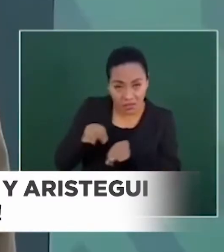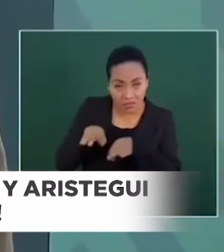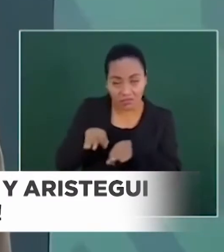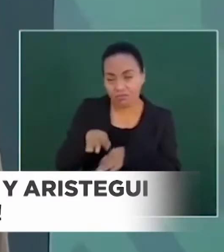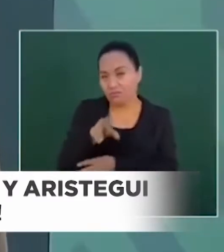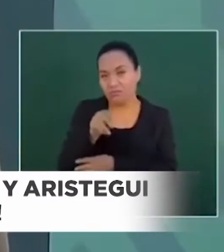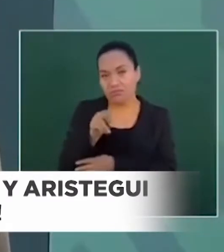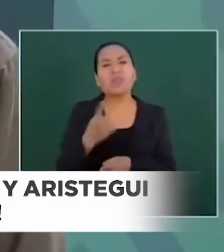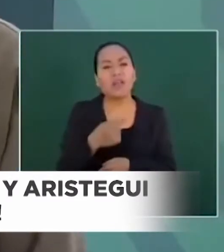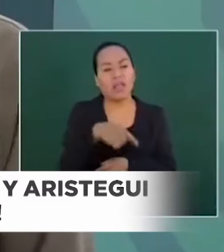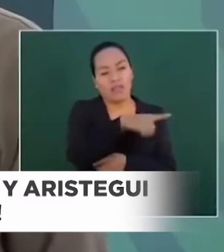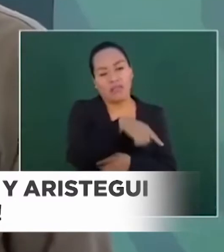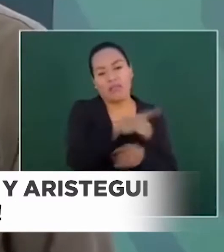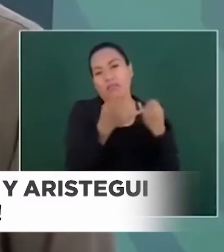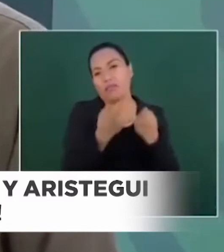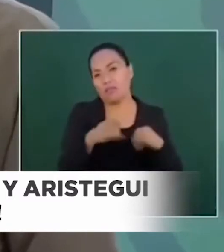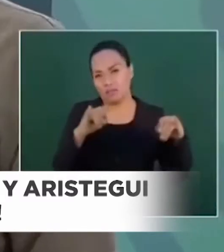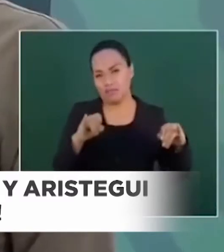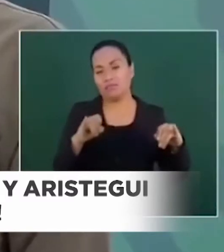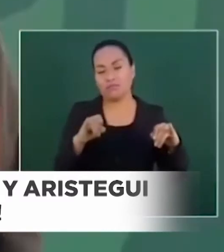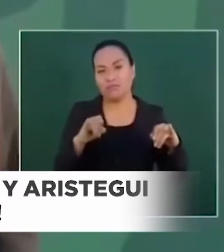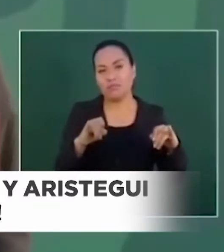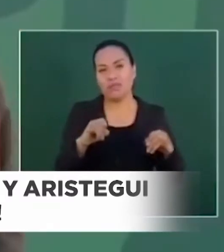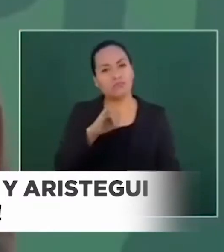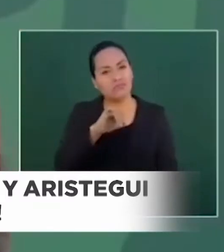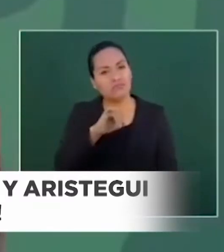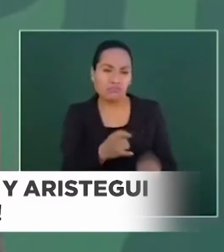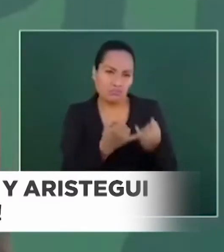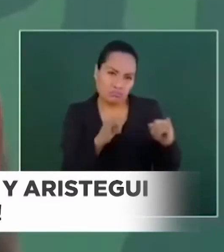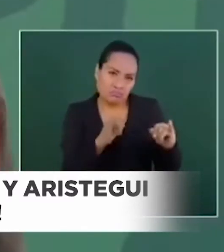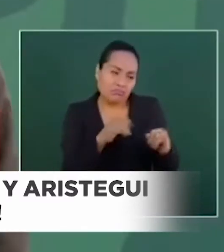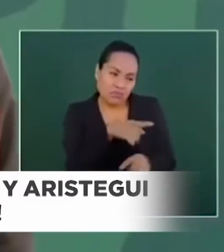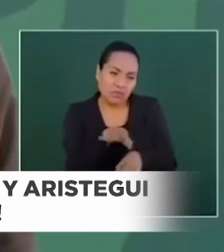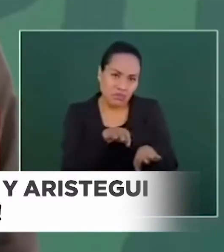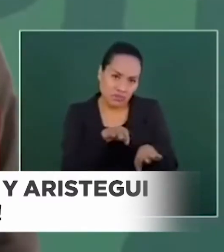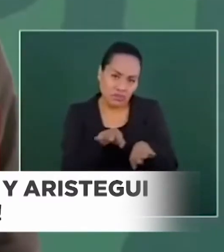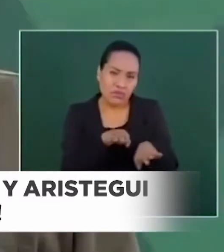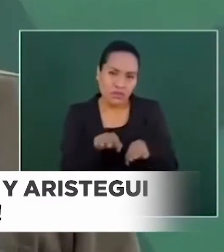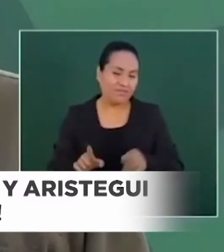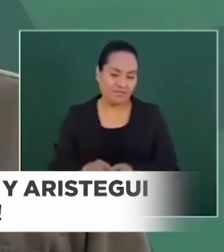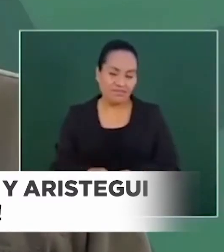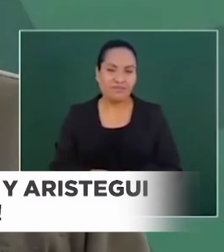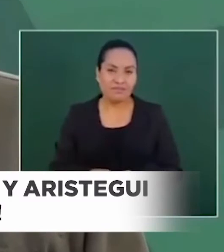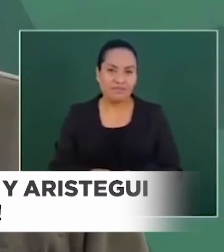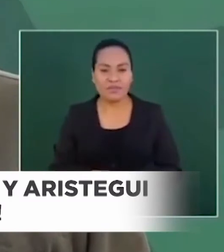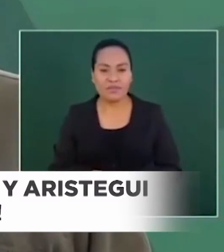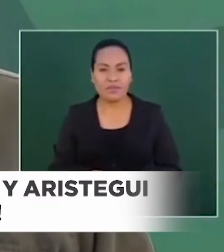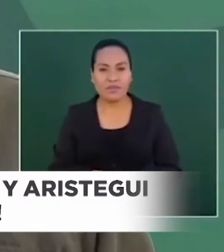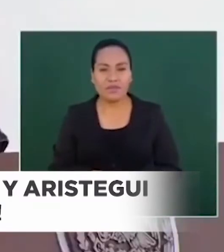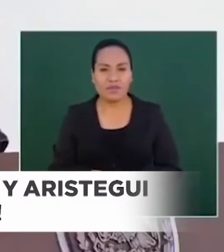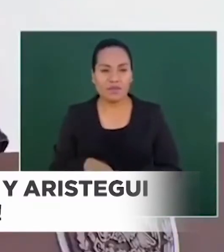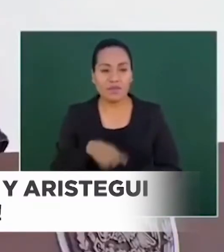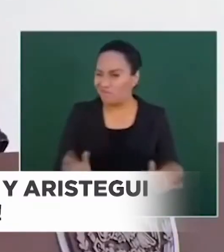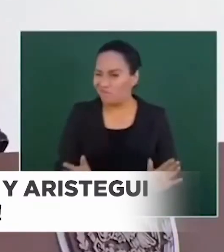porque son independientes, y yo sostengo que sí son independientes, pero independientes del pueblo, que nunca se